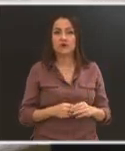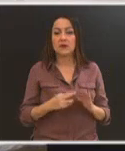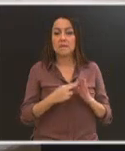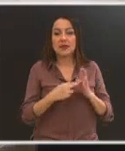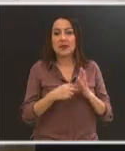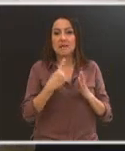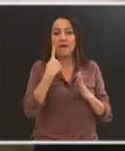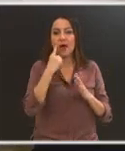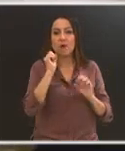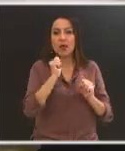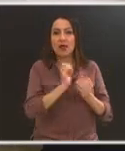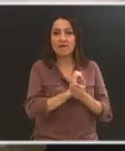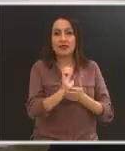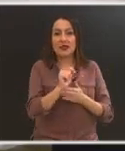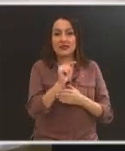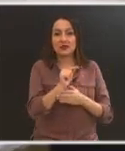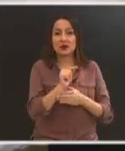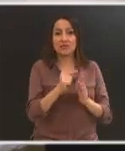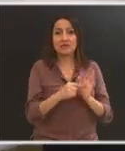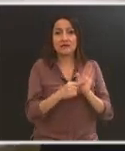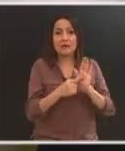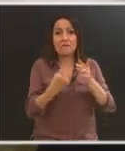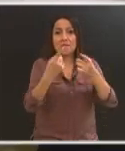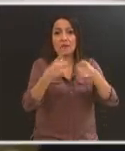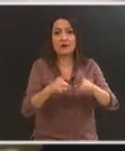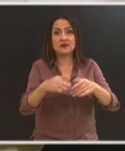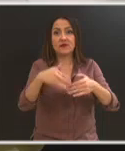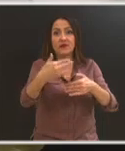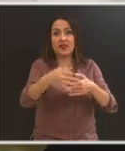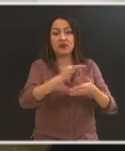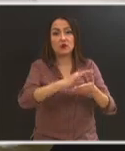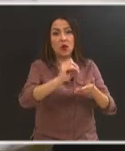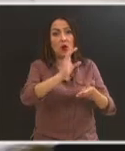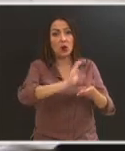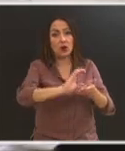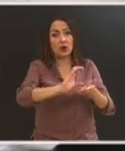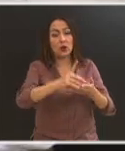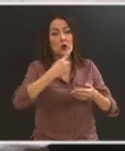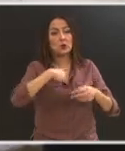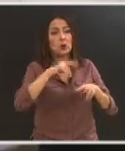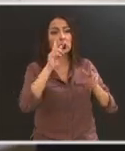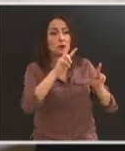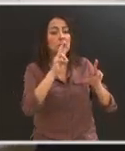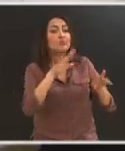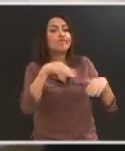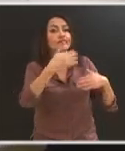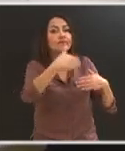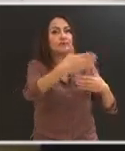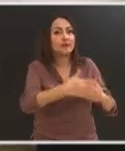para evitar que esto se presente frente a los centros educativos. Estaremos pendientes a más